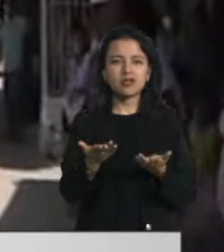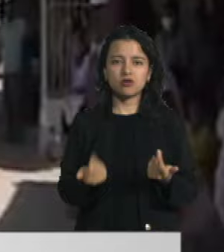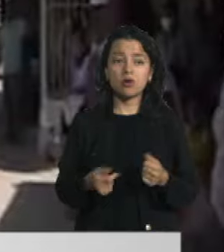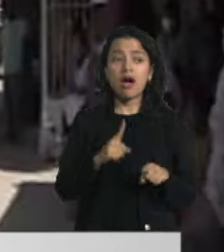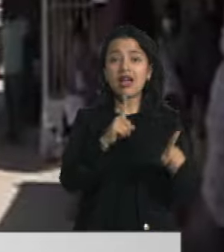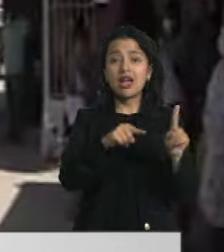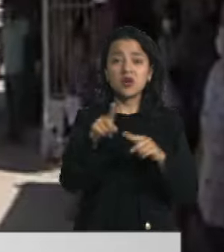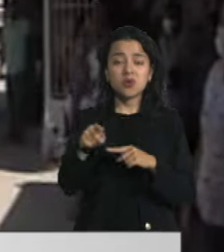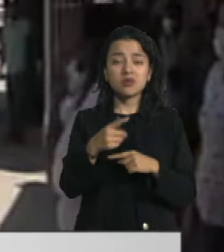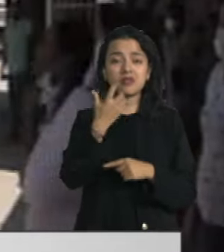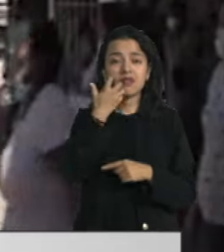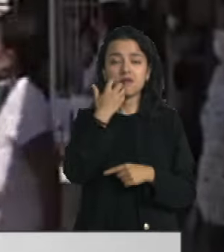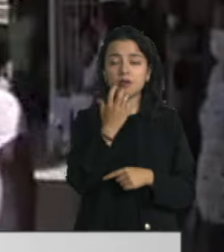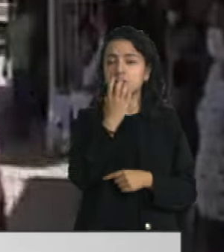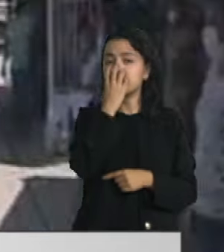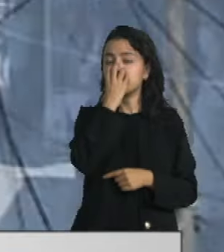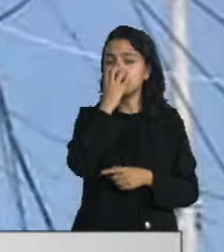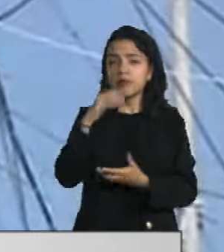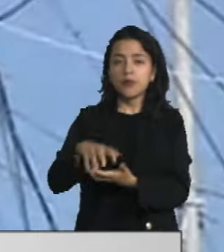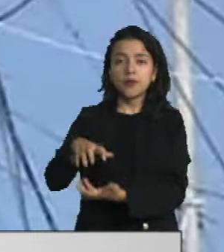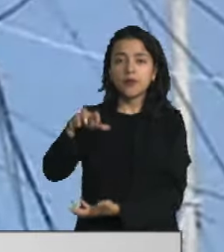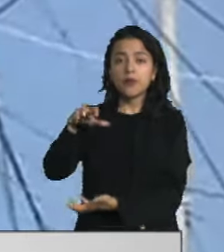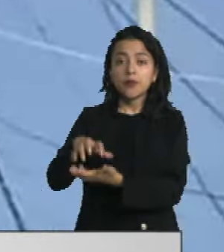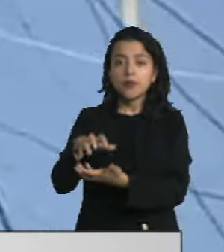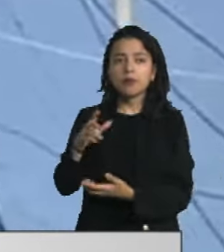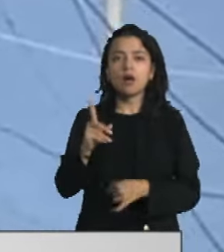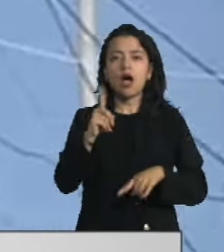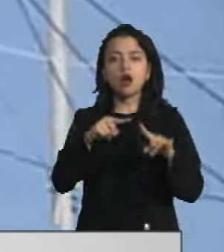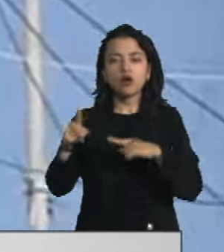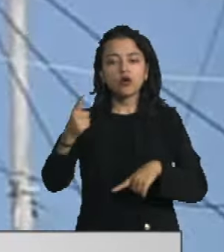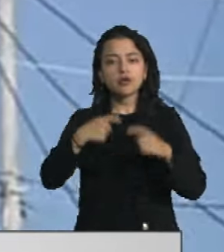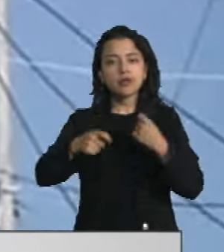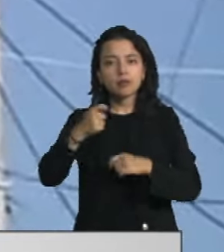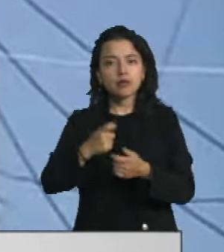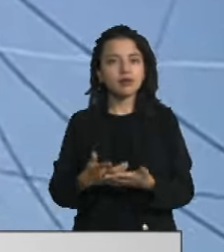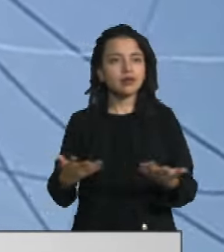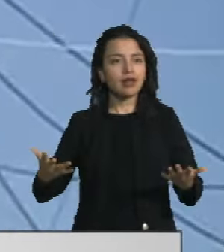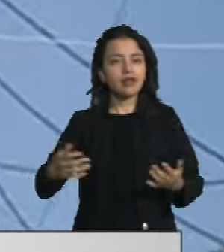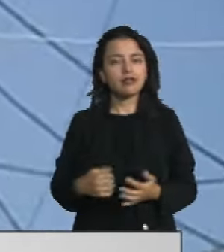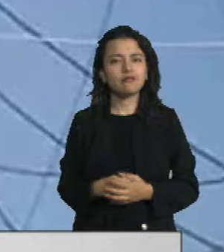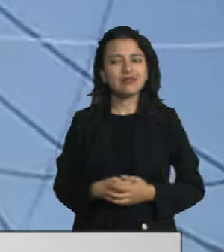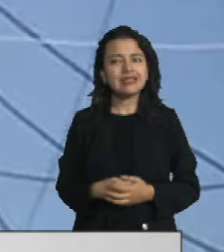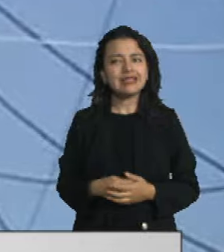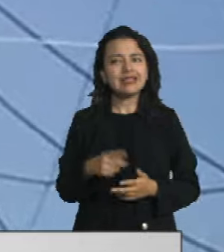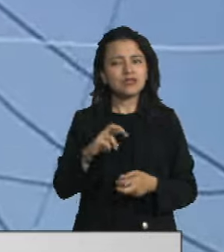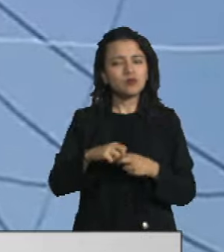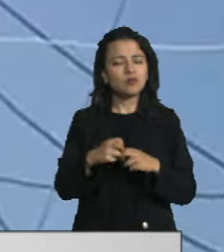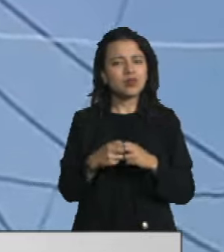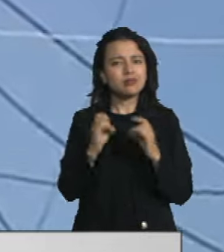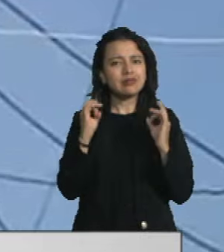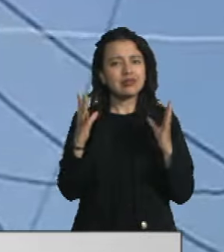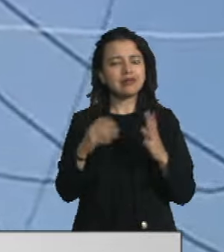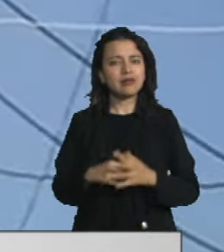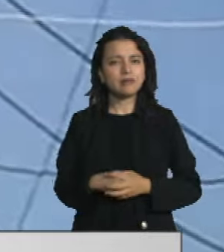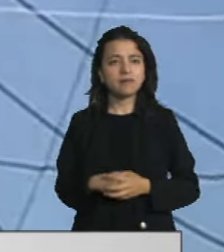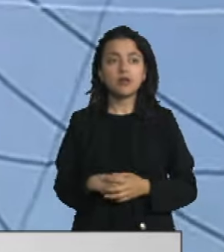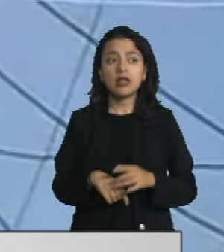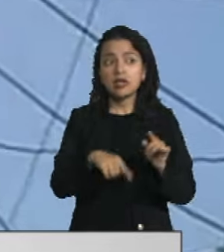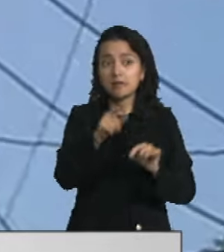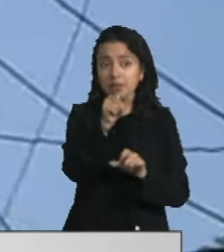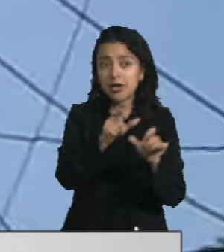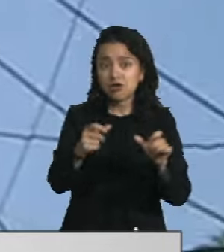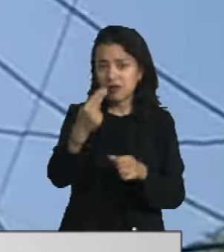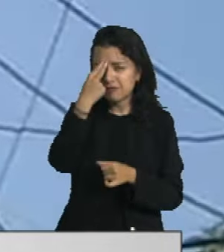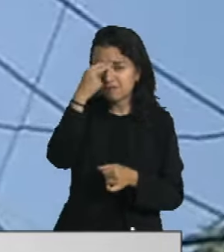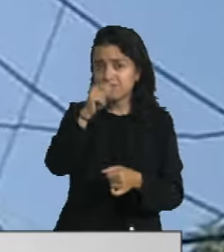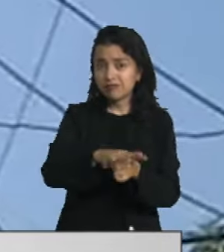de una bala de oxígeno, que hay comerciantes, pero sobre todo están a punto de ocasionar un estallido social. Cuestionan que no solo se afecten